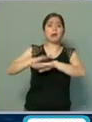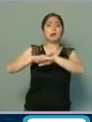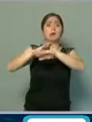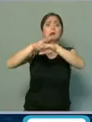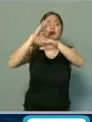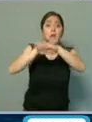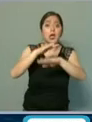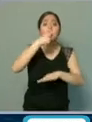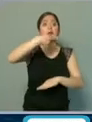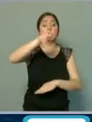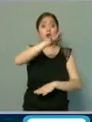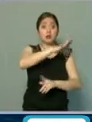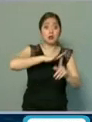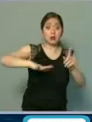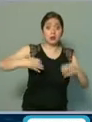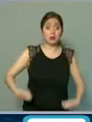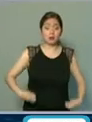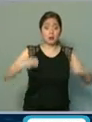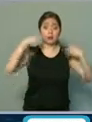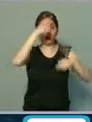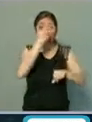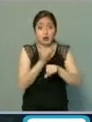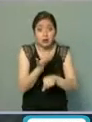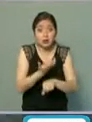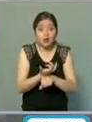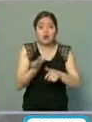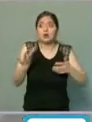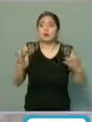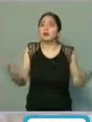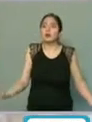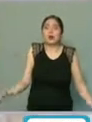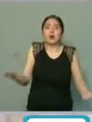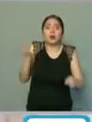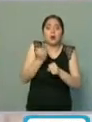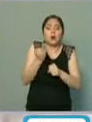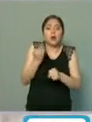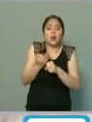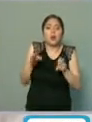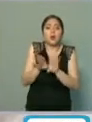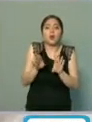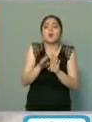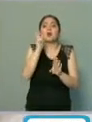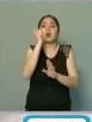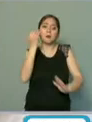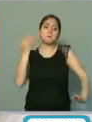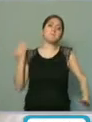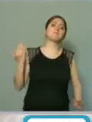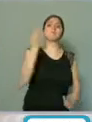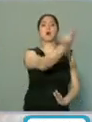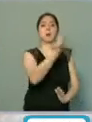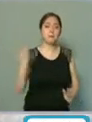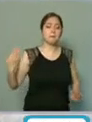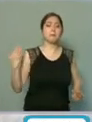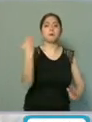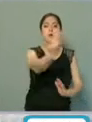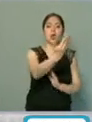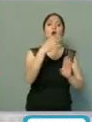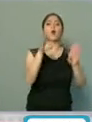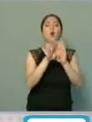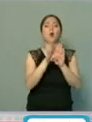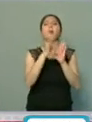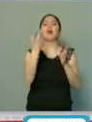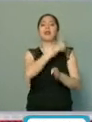sociedad de Estados Unidos ya ha tomado una postura muy activa y sobre todo una voz de